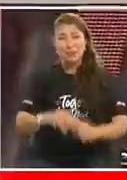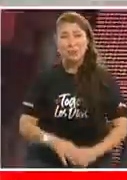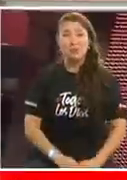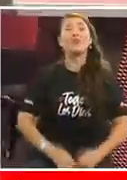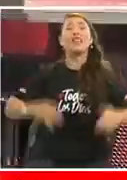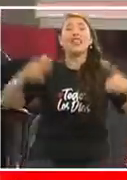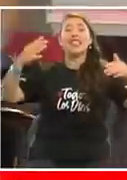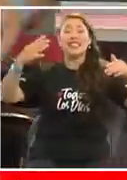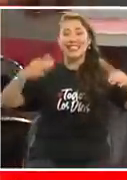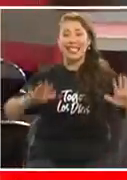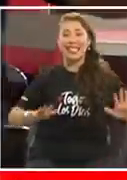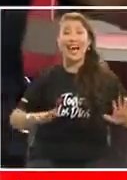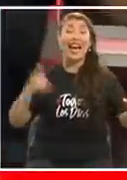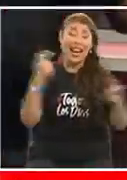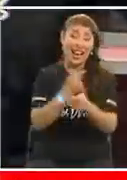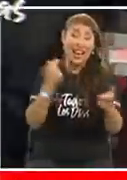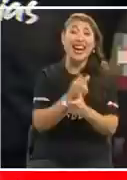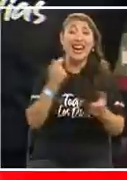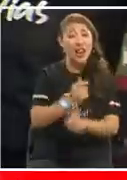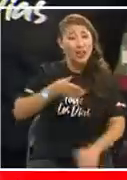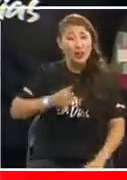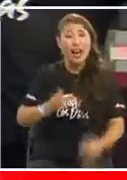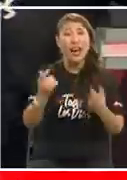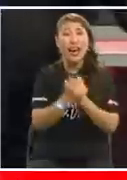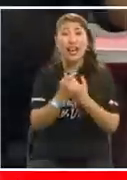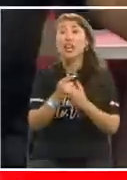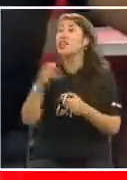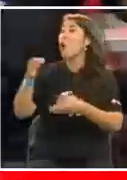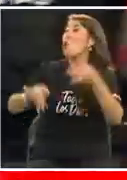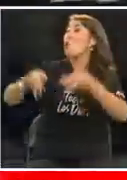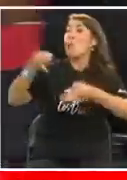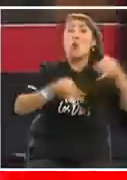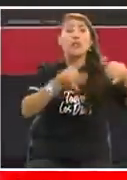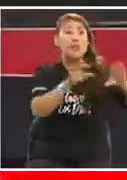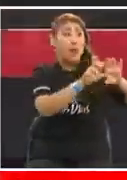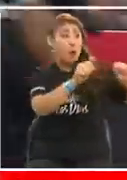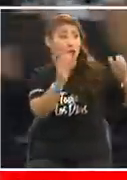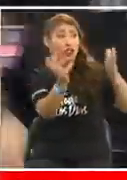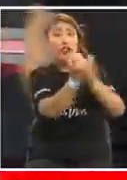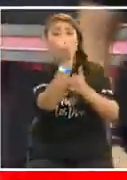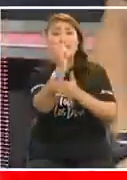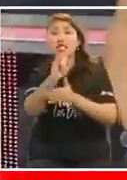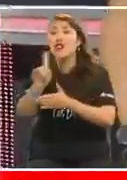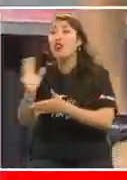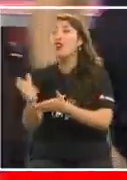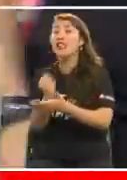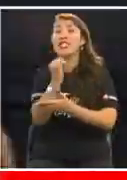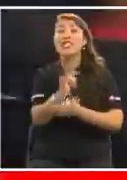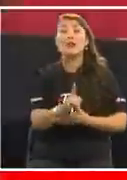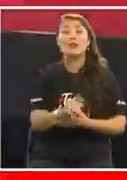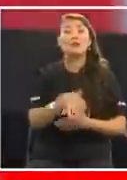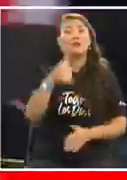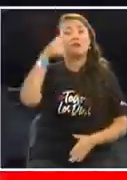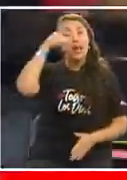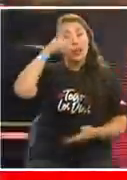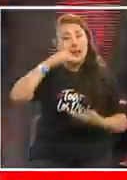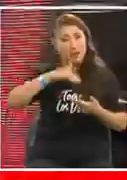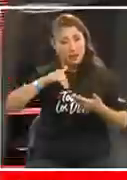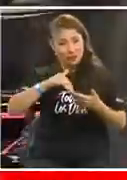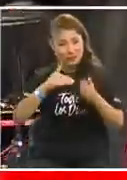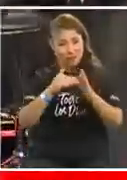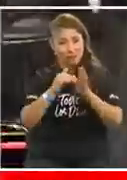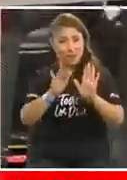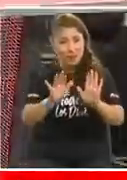Ya, impresionante. ¿Qué dice el jurado? ¿Logrado? Logrado. Muy bien, logrado, muy bien. Muy bien. Oye, perdón, pero momento. La quinta de la